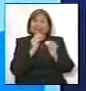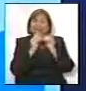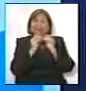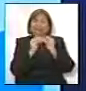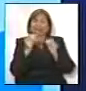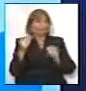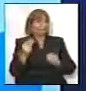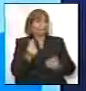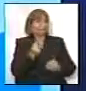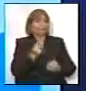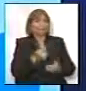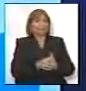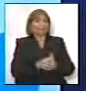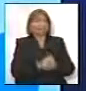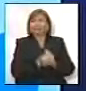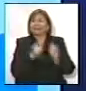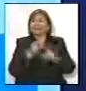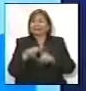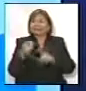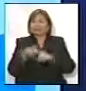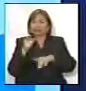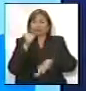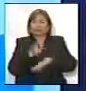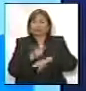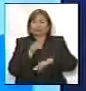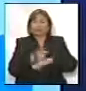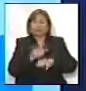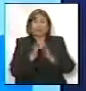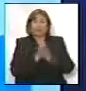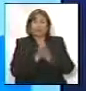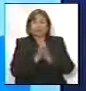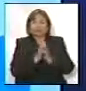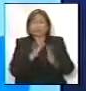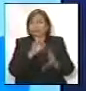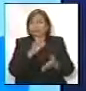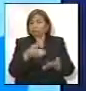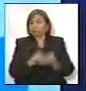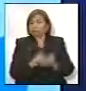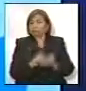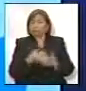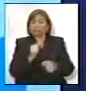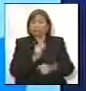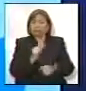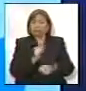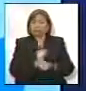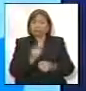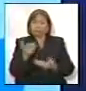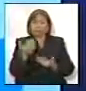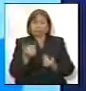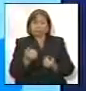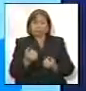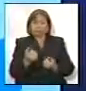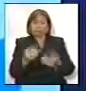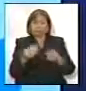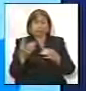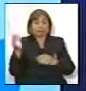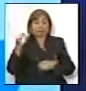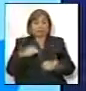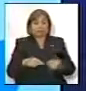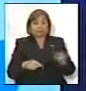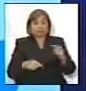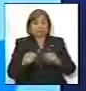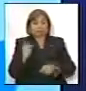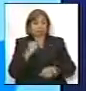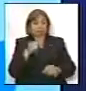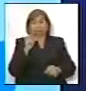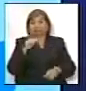mayor rapidez las diferentes denuncias. El pedido está orientado básicamente a citar de grado o fuerza a los convocados que se niegan a